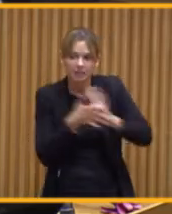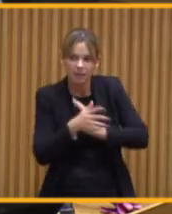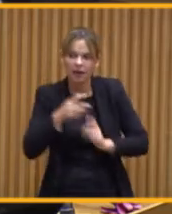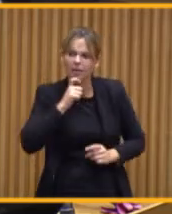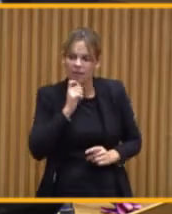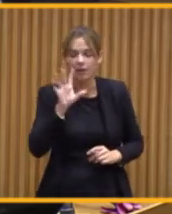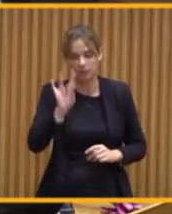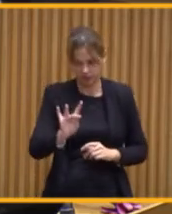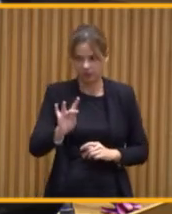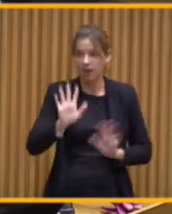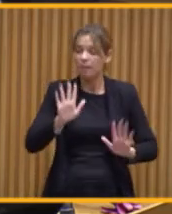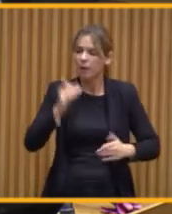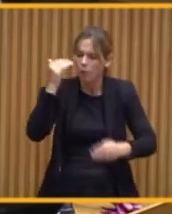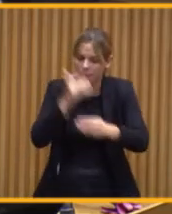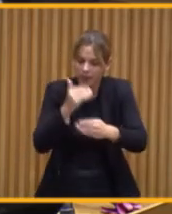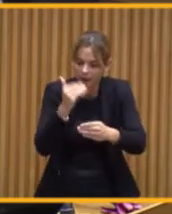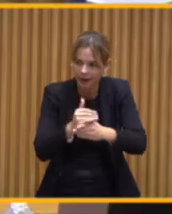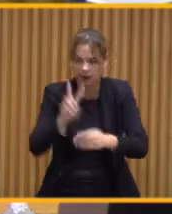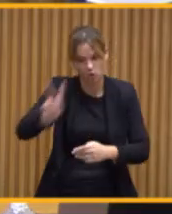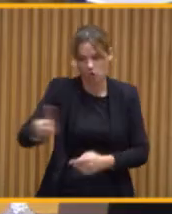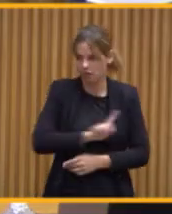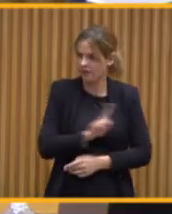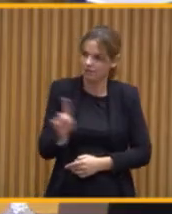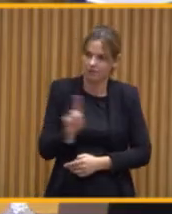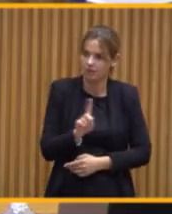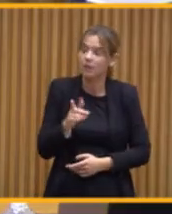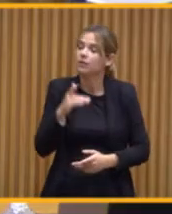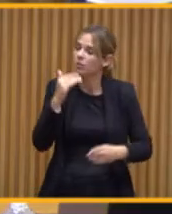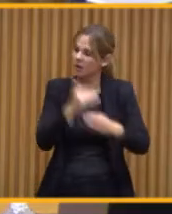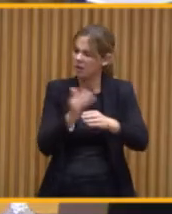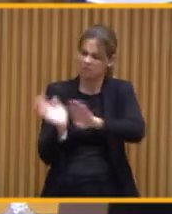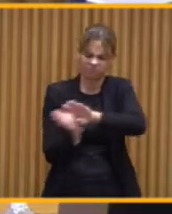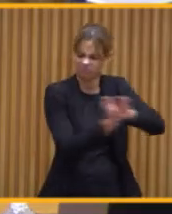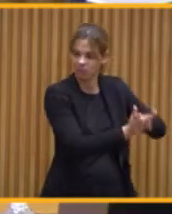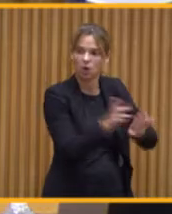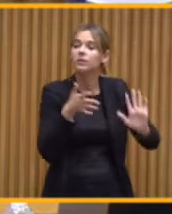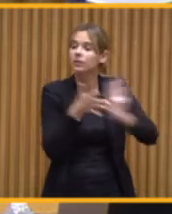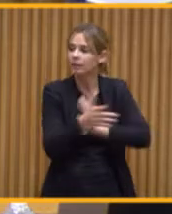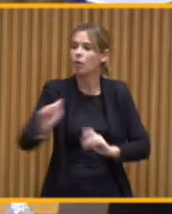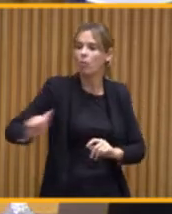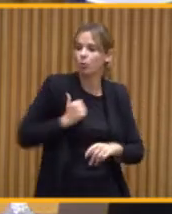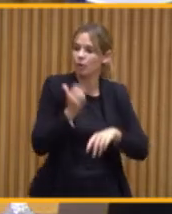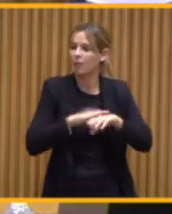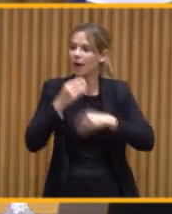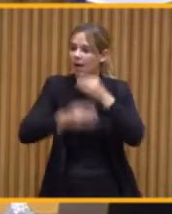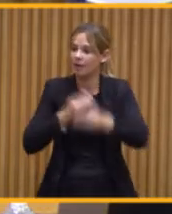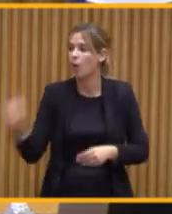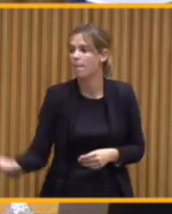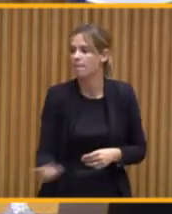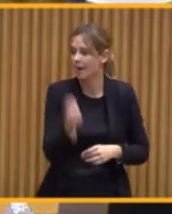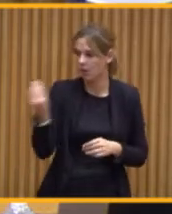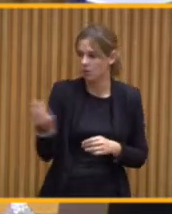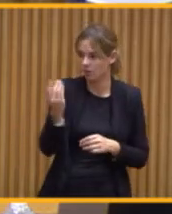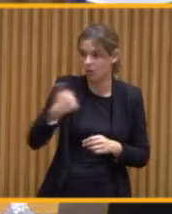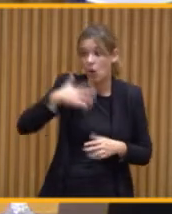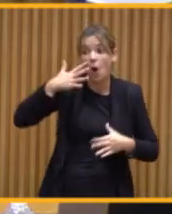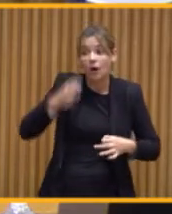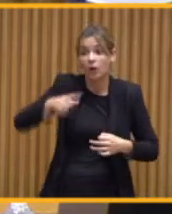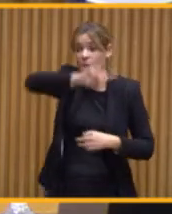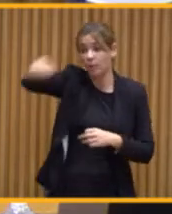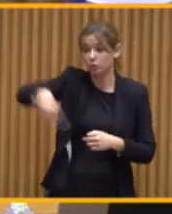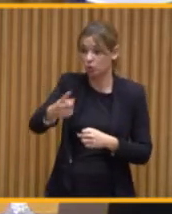eso como algo que es una barrera o que nos limita sino como algo que es una oportunidad para hacerlo mejor yo creo que vosotras vais a ser